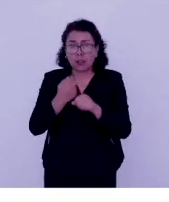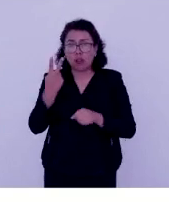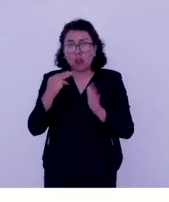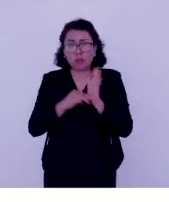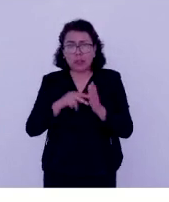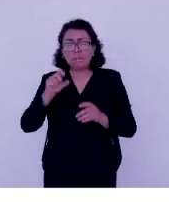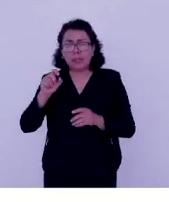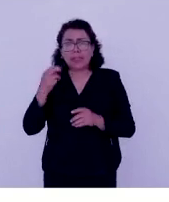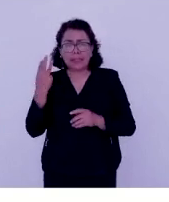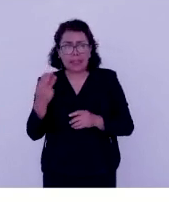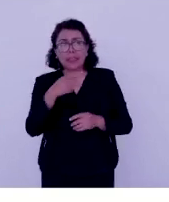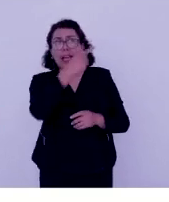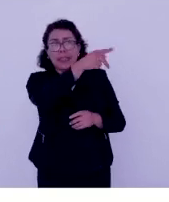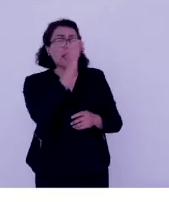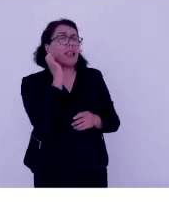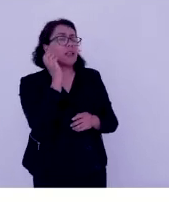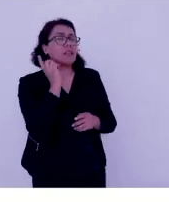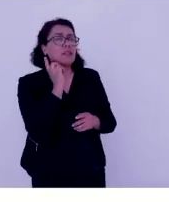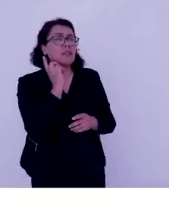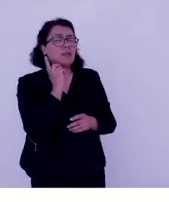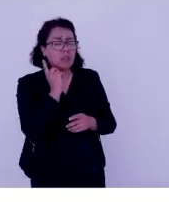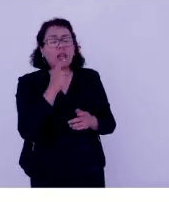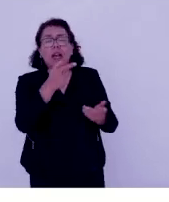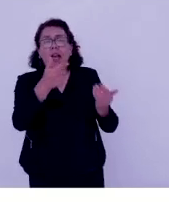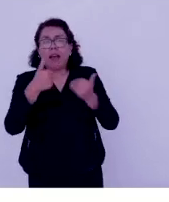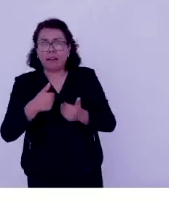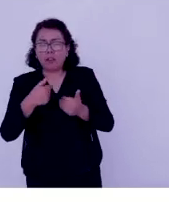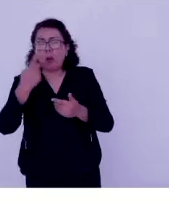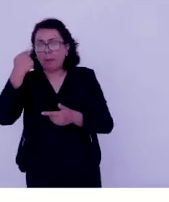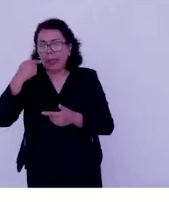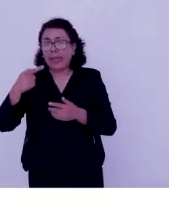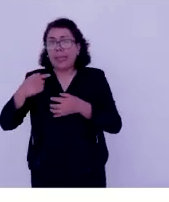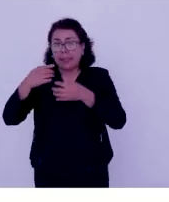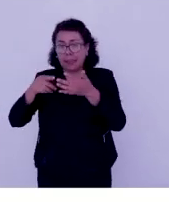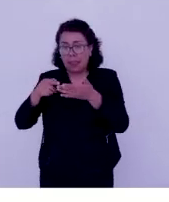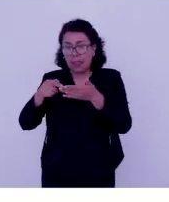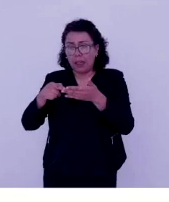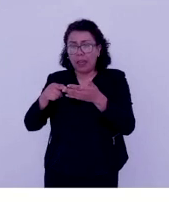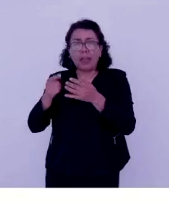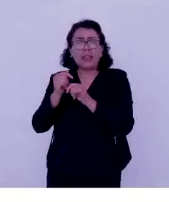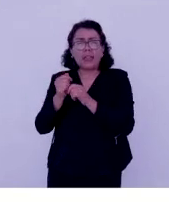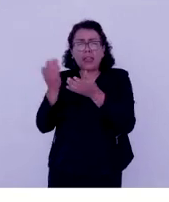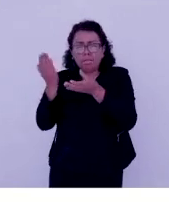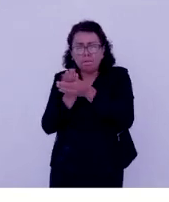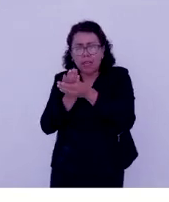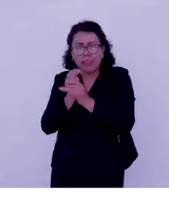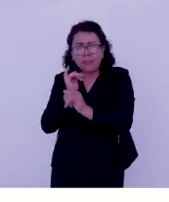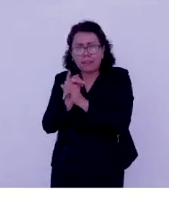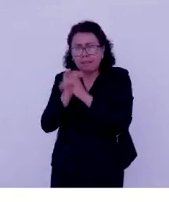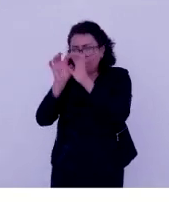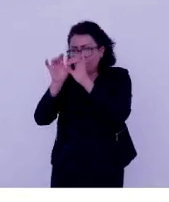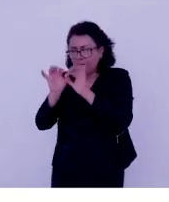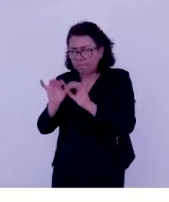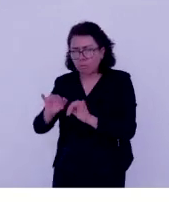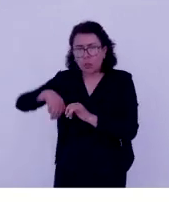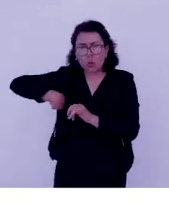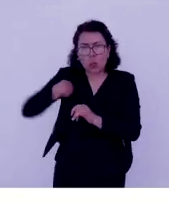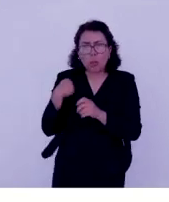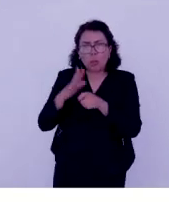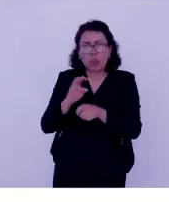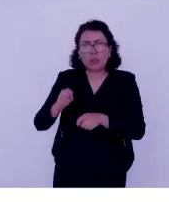del pleno del tribunal superior de justicia se habilitó el servicio de expediente electrónico en segunda instancia y Desde esa fecha